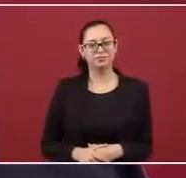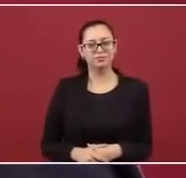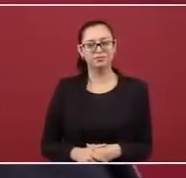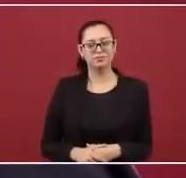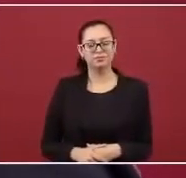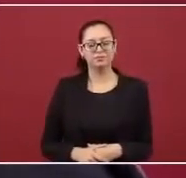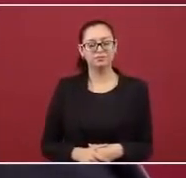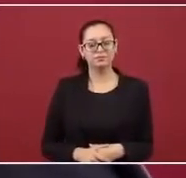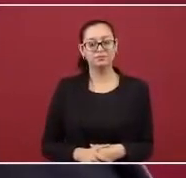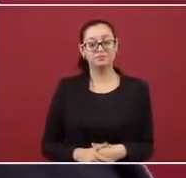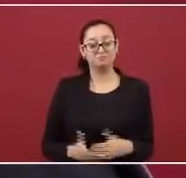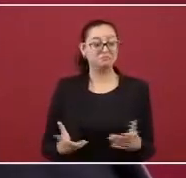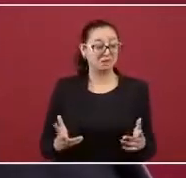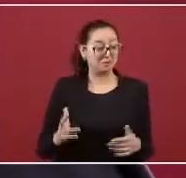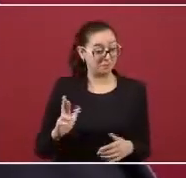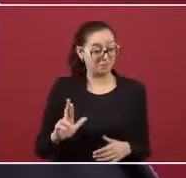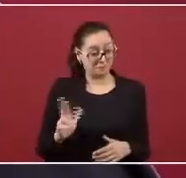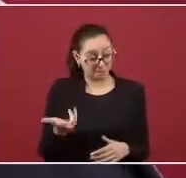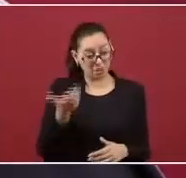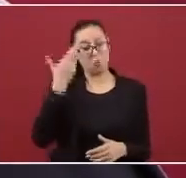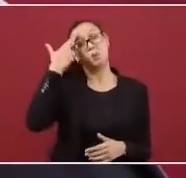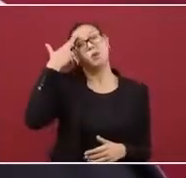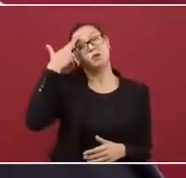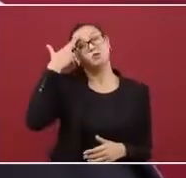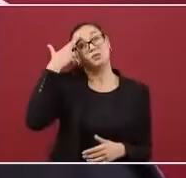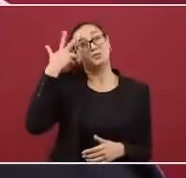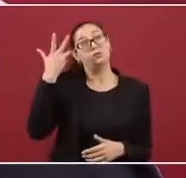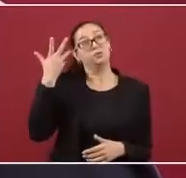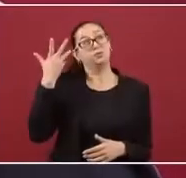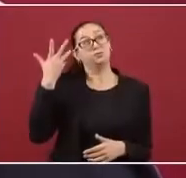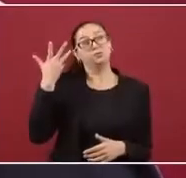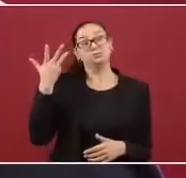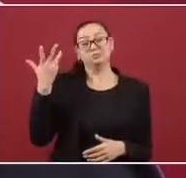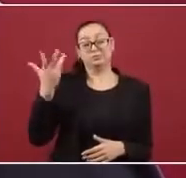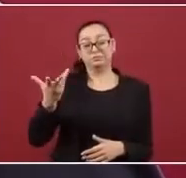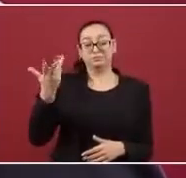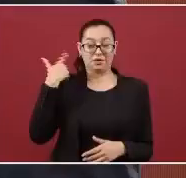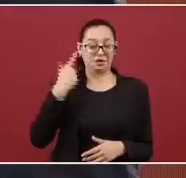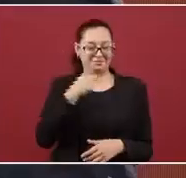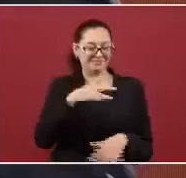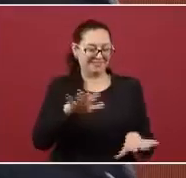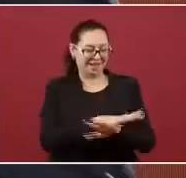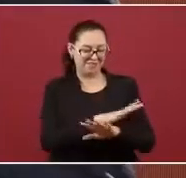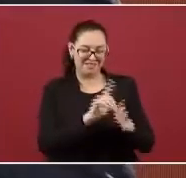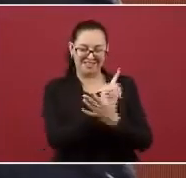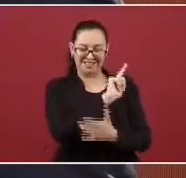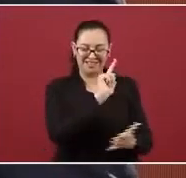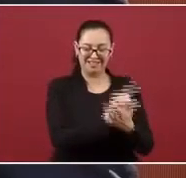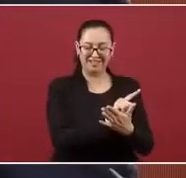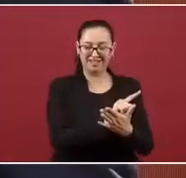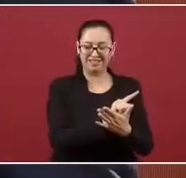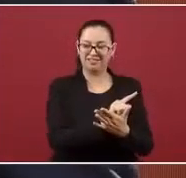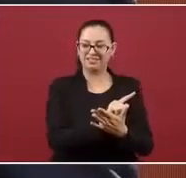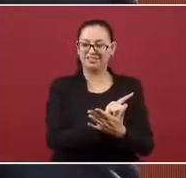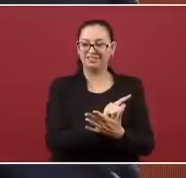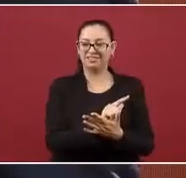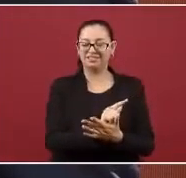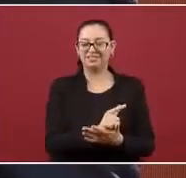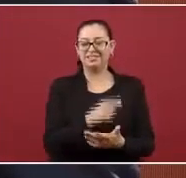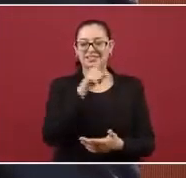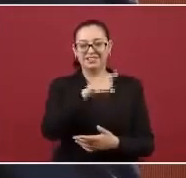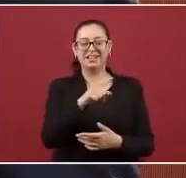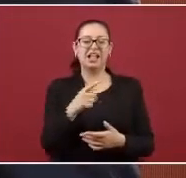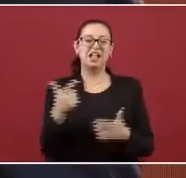Resultó, yo recuerdo que una vez hubo una de estas reformas y el que estaba en el Fondo